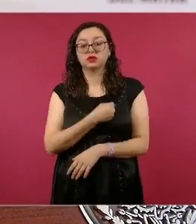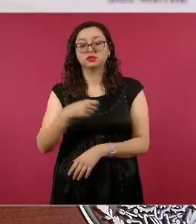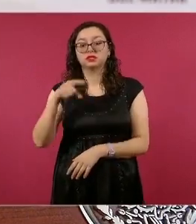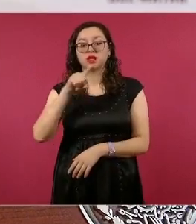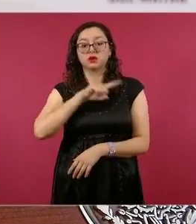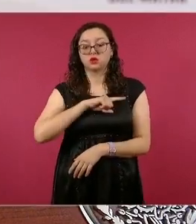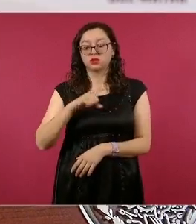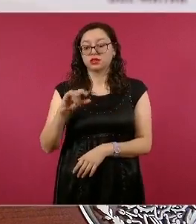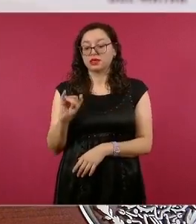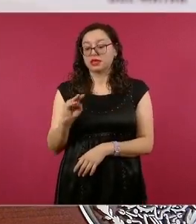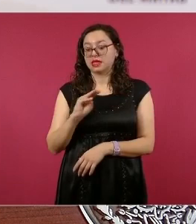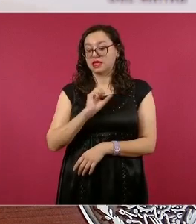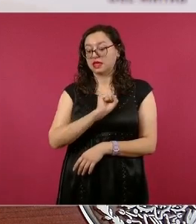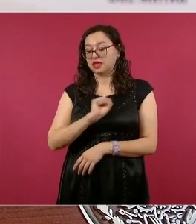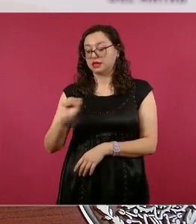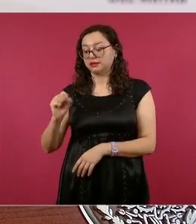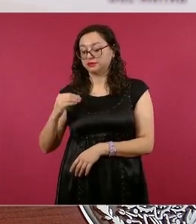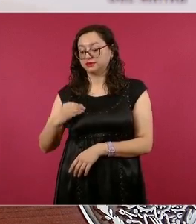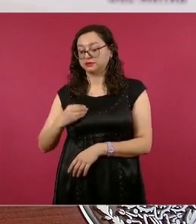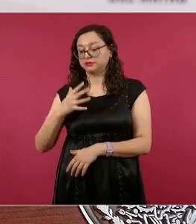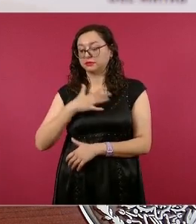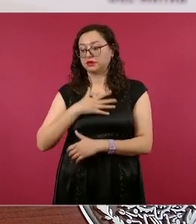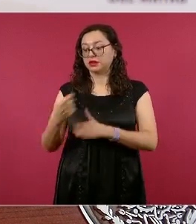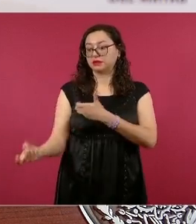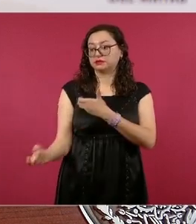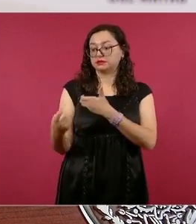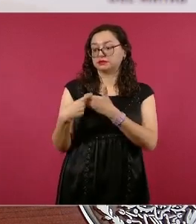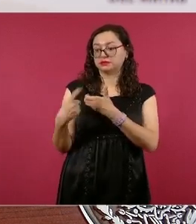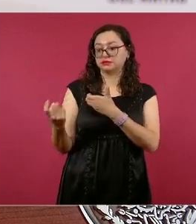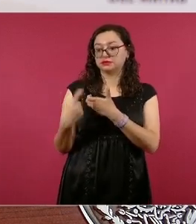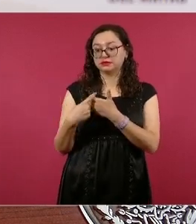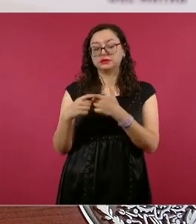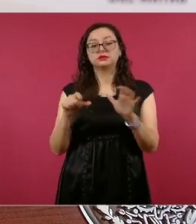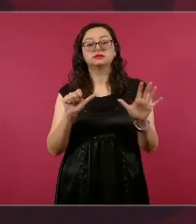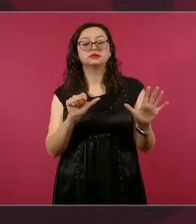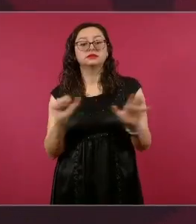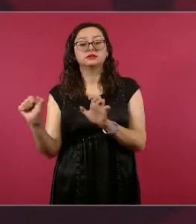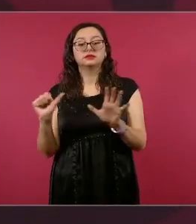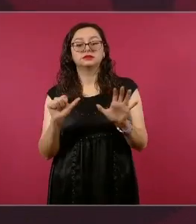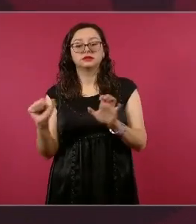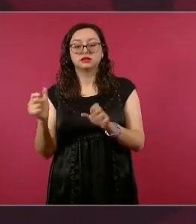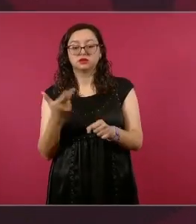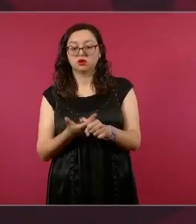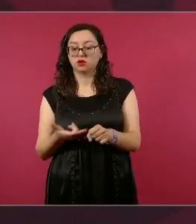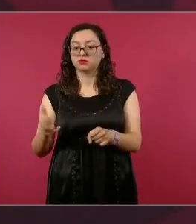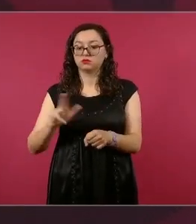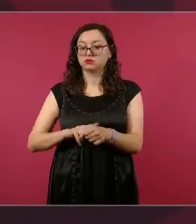más de 600 hospitales